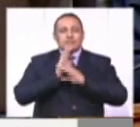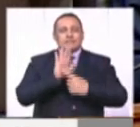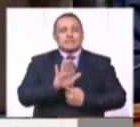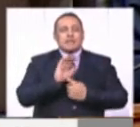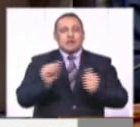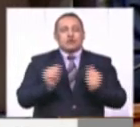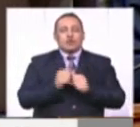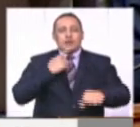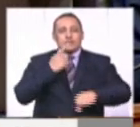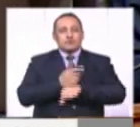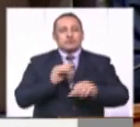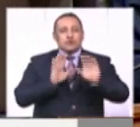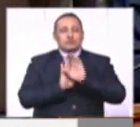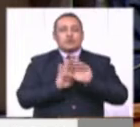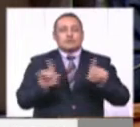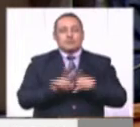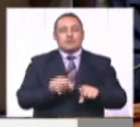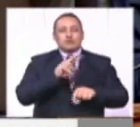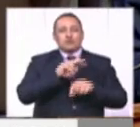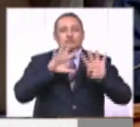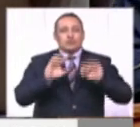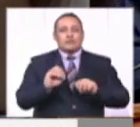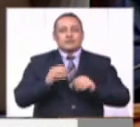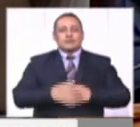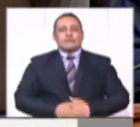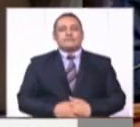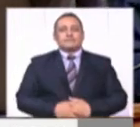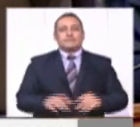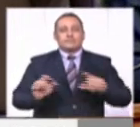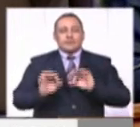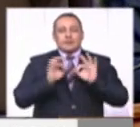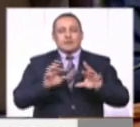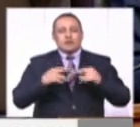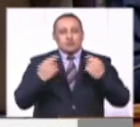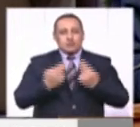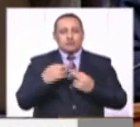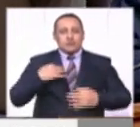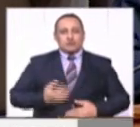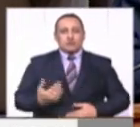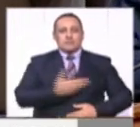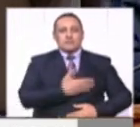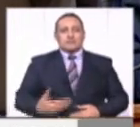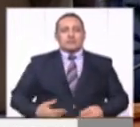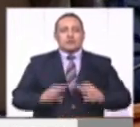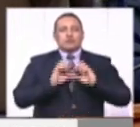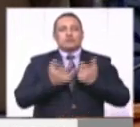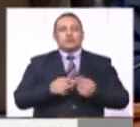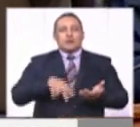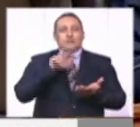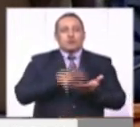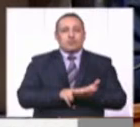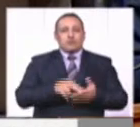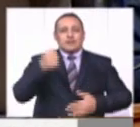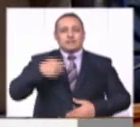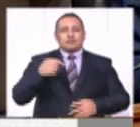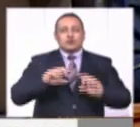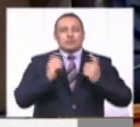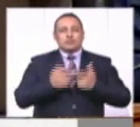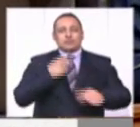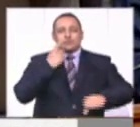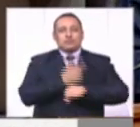respecto a la denuncia constitucional 290 en la misma sesión señor presidente de la comisión permanente aprobó que la subcomisión